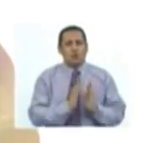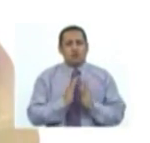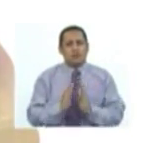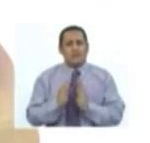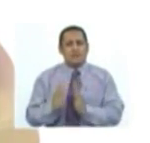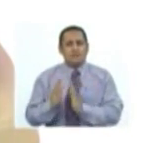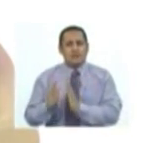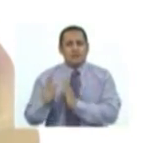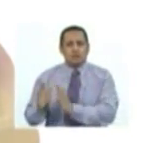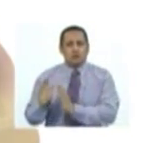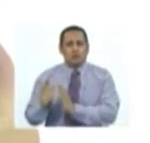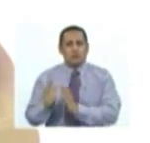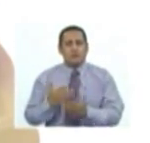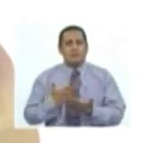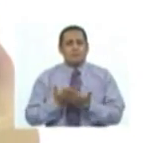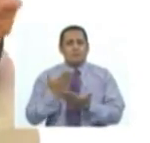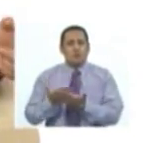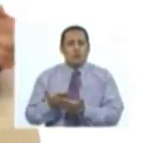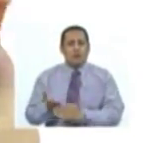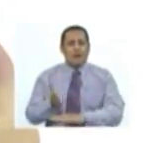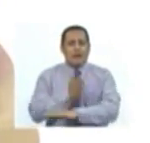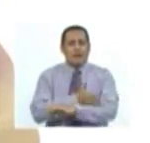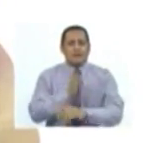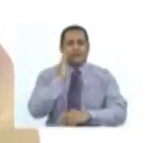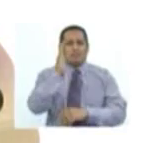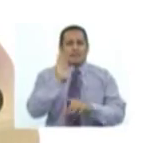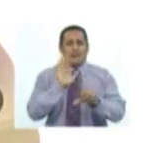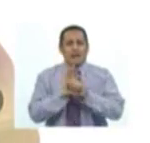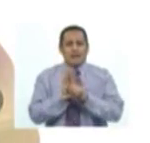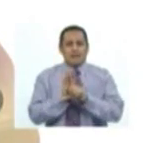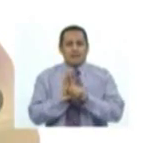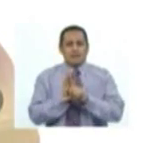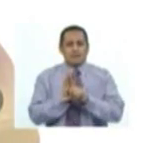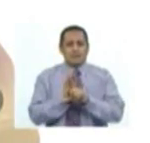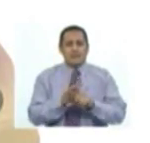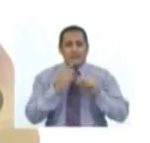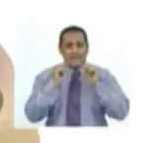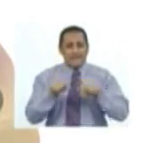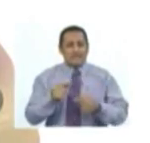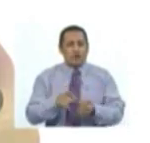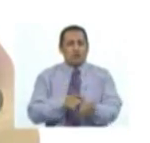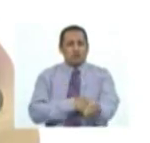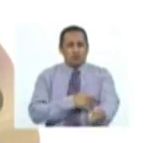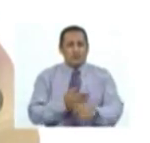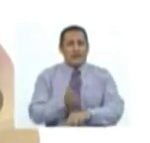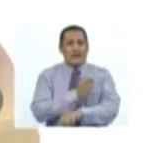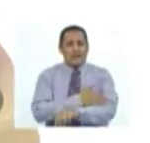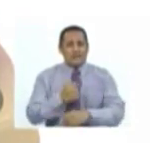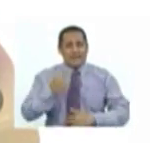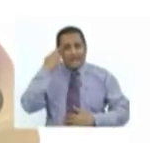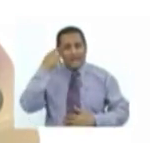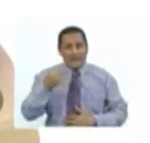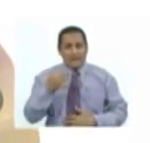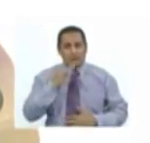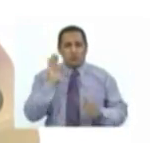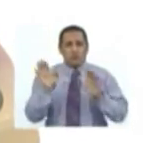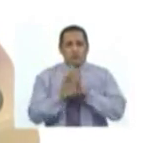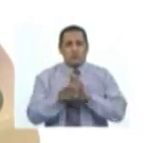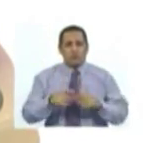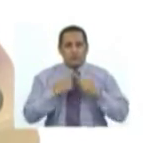procedimiento preestablecido en la ley. Y esta tradicional concepción